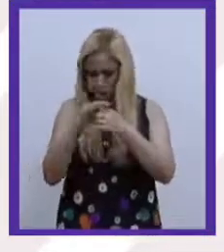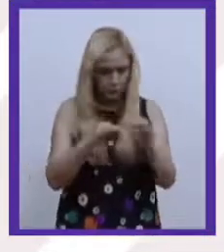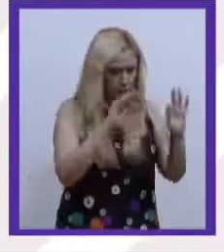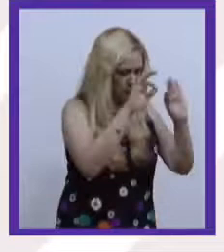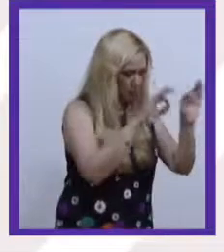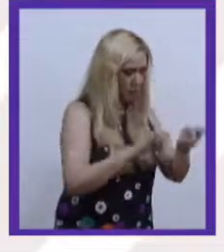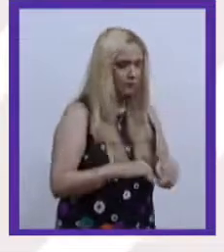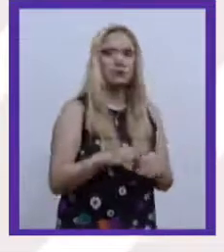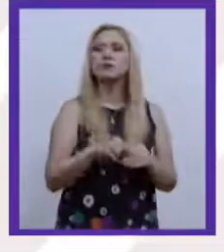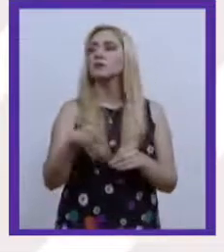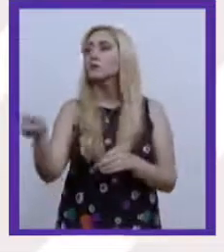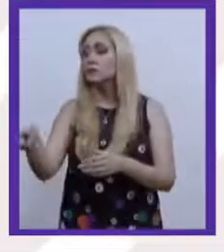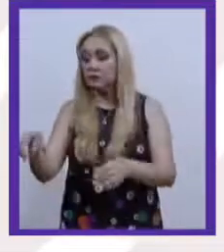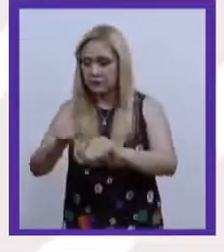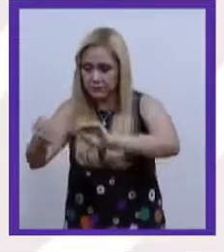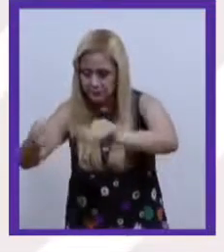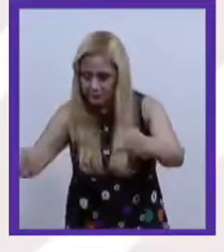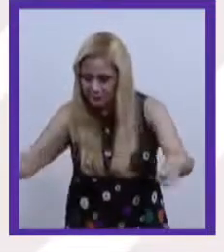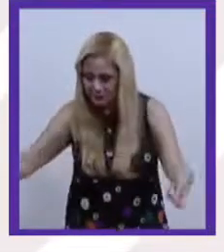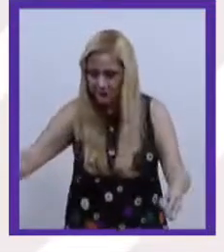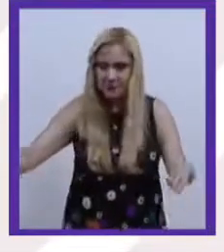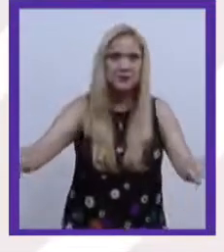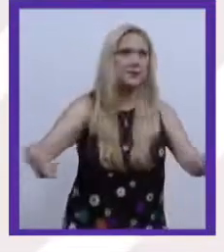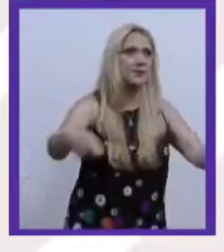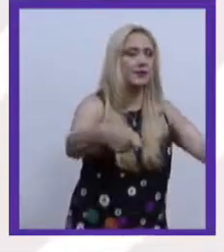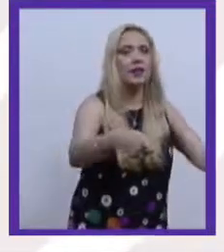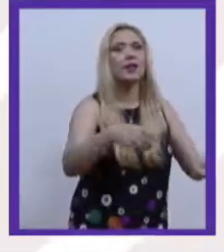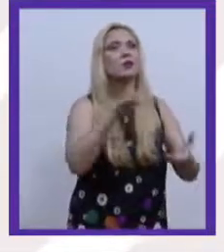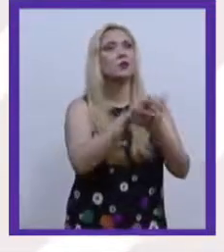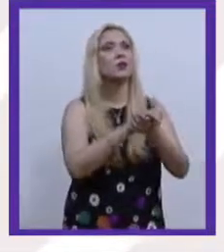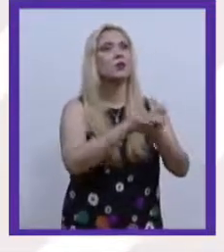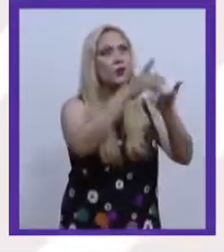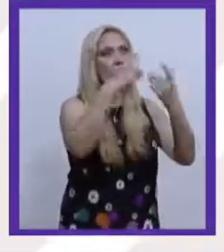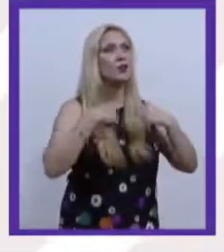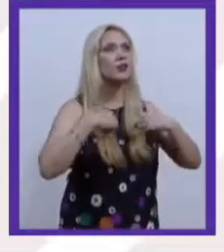jueves tiene que llevar la maqueta y el marido hay que llevarle la ropa a la